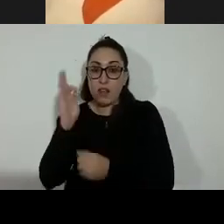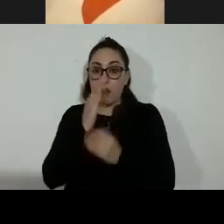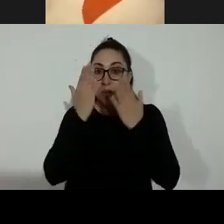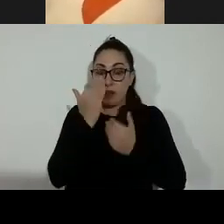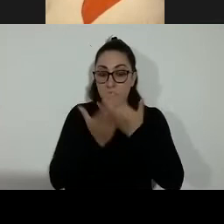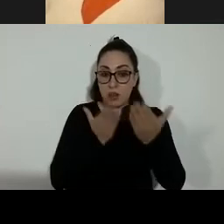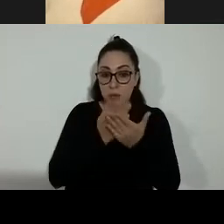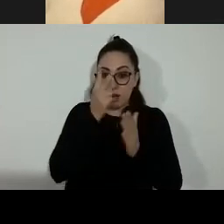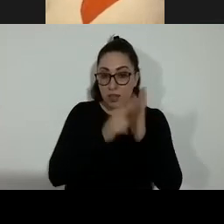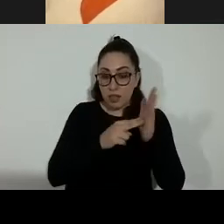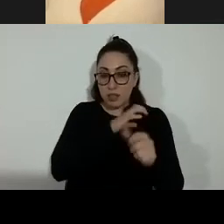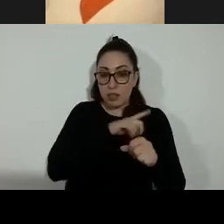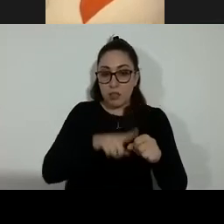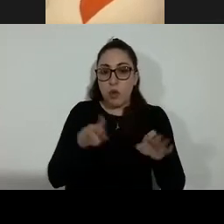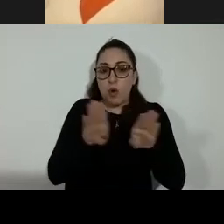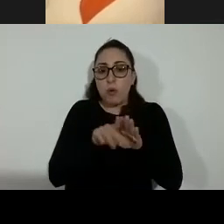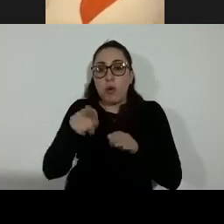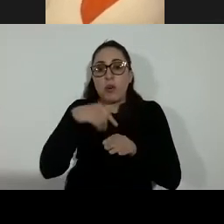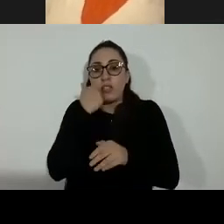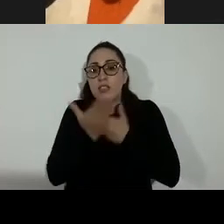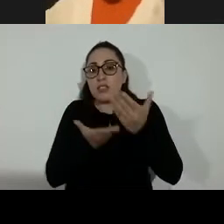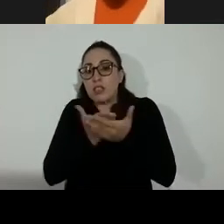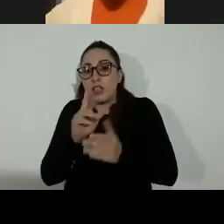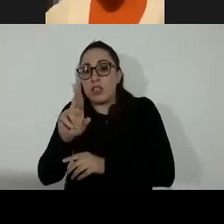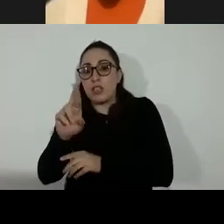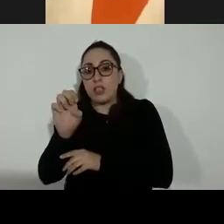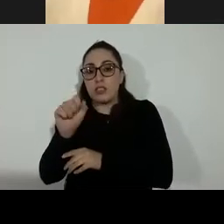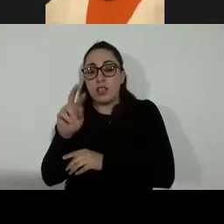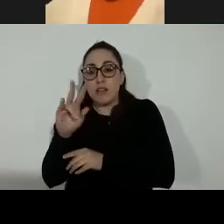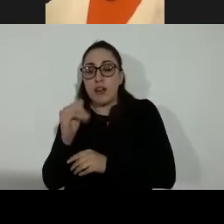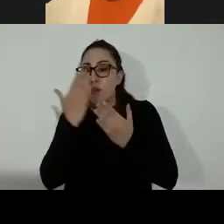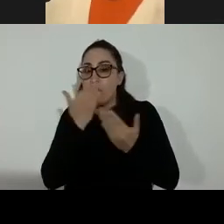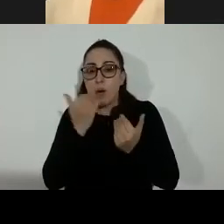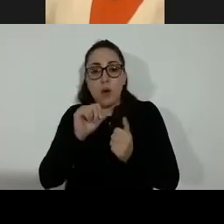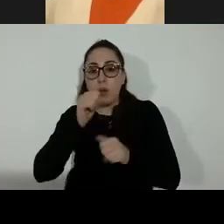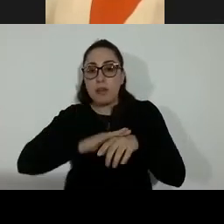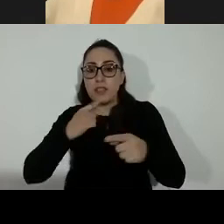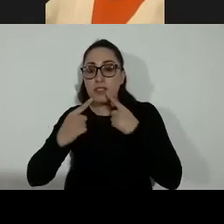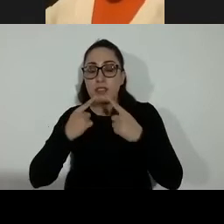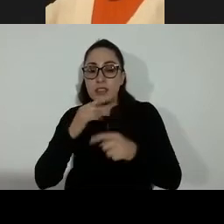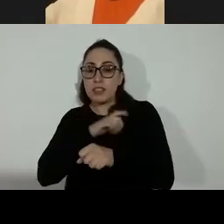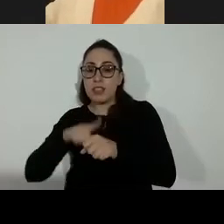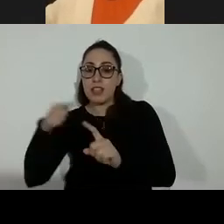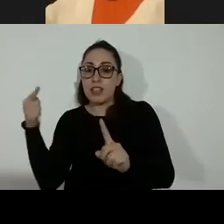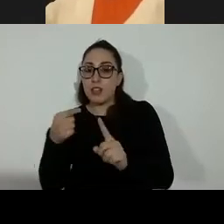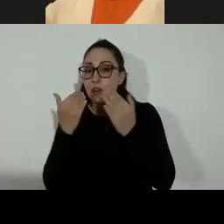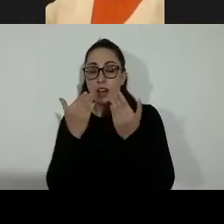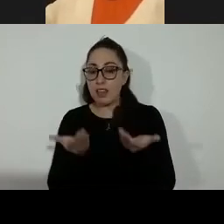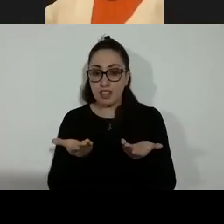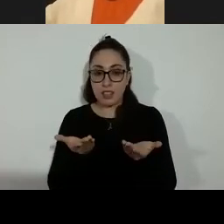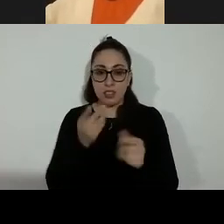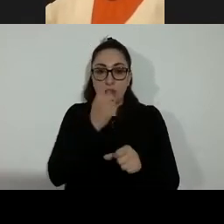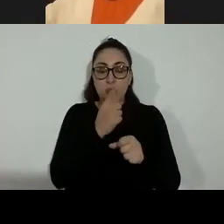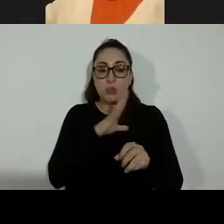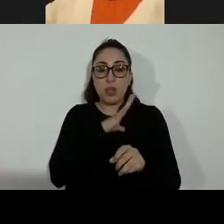para discusión en particular, ¿cómo te reservas un artículo si no hay esta discusión? O sea, no hay un procedimiento